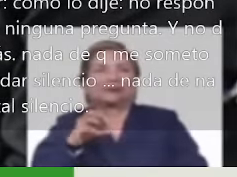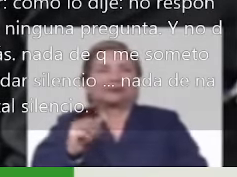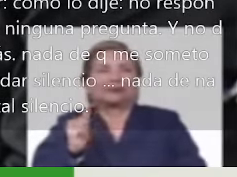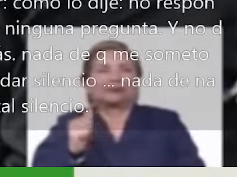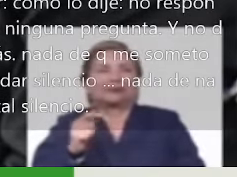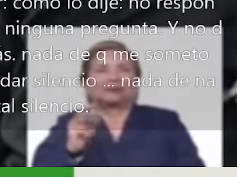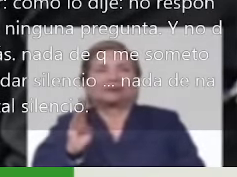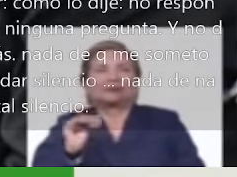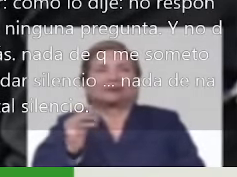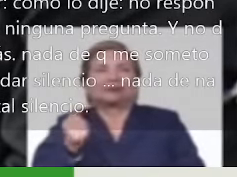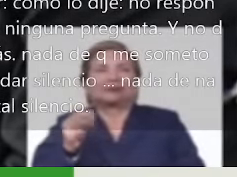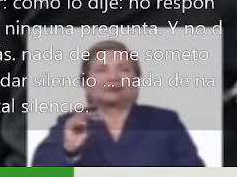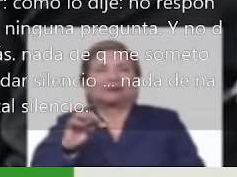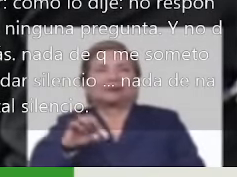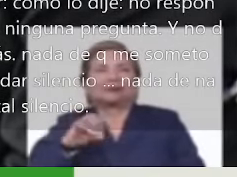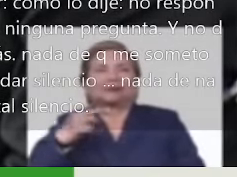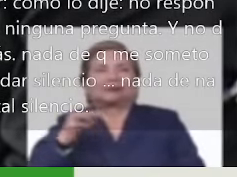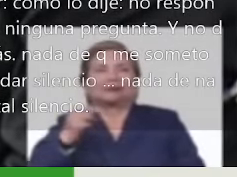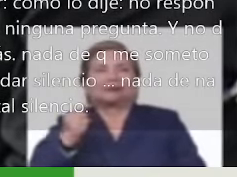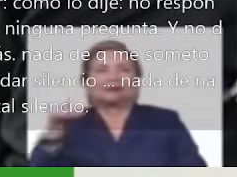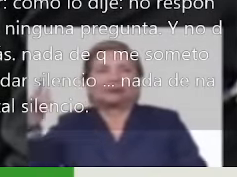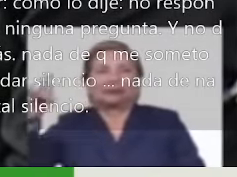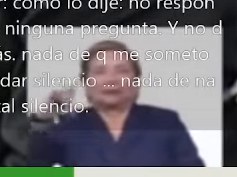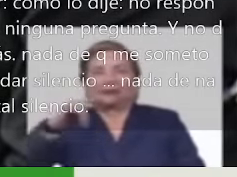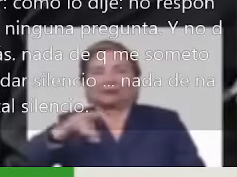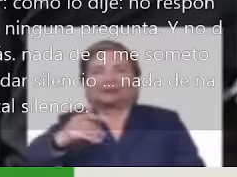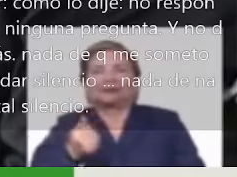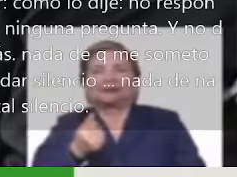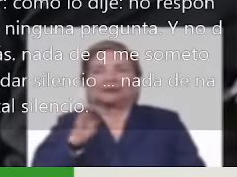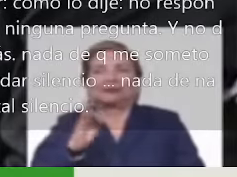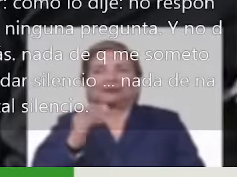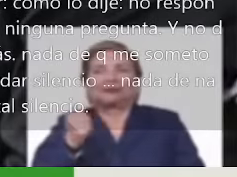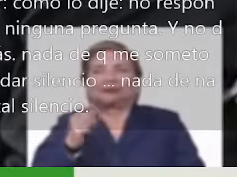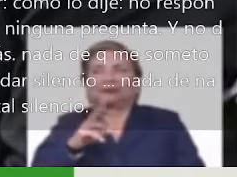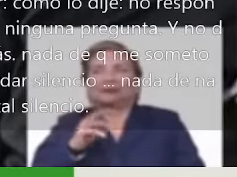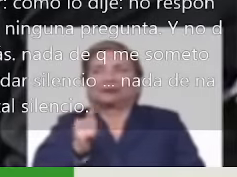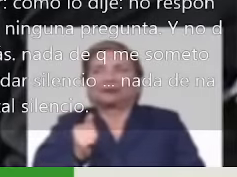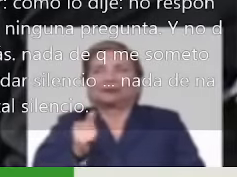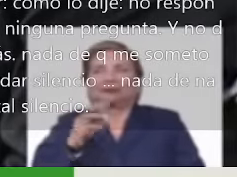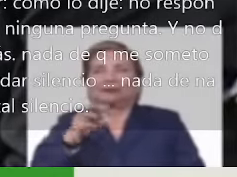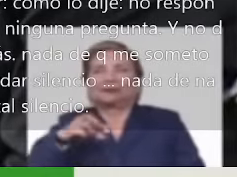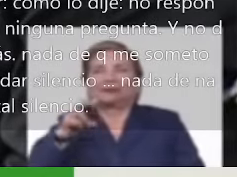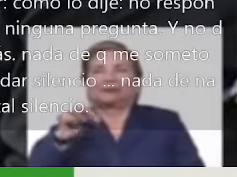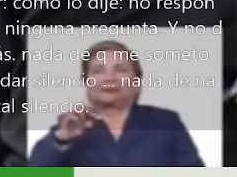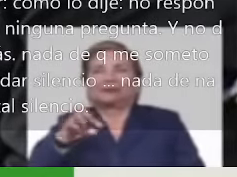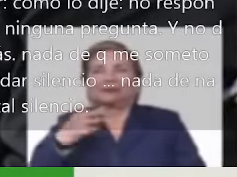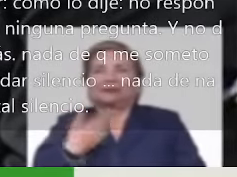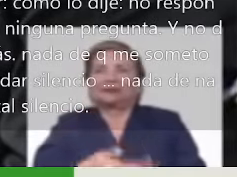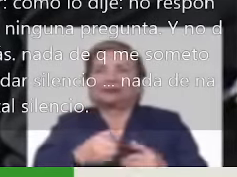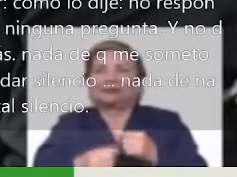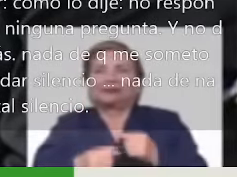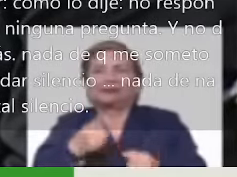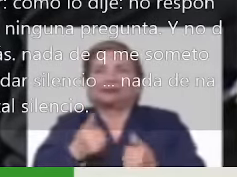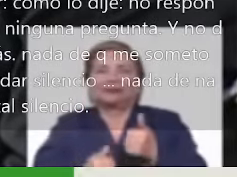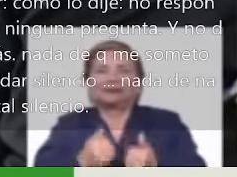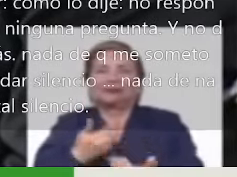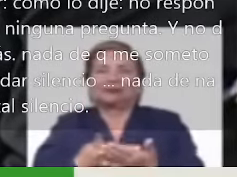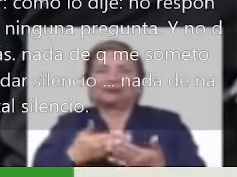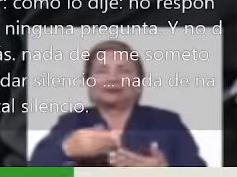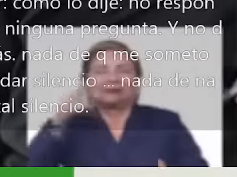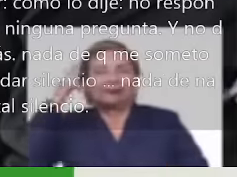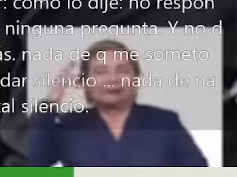Tacabamba, localidad de Puña, en vuelos en aeronaves de las Fuerzas Armadas y PNP? Indique fecha y cuál fue el